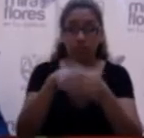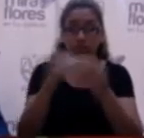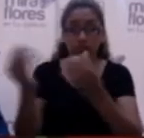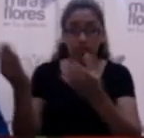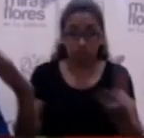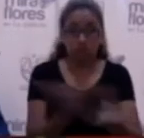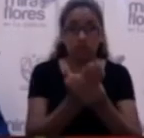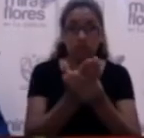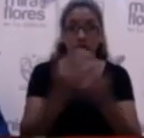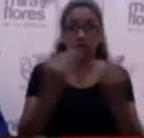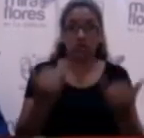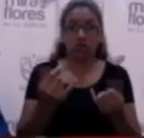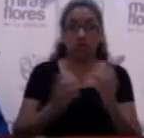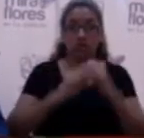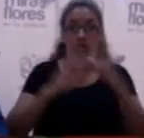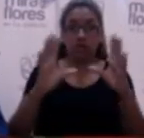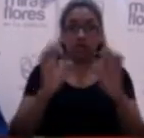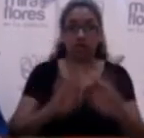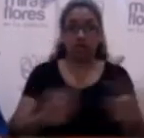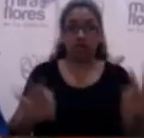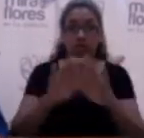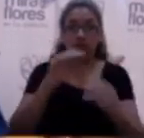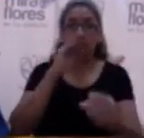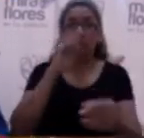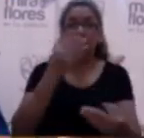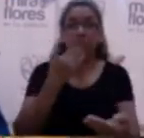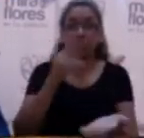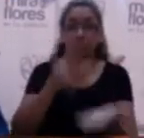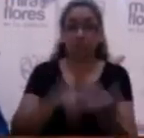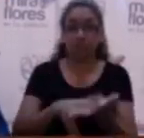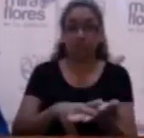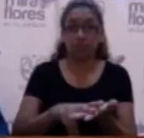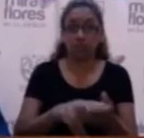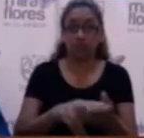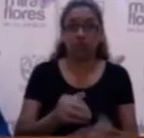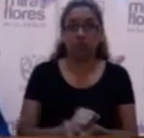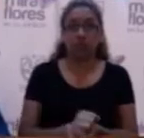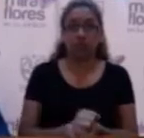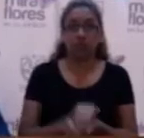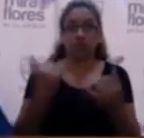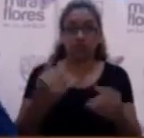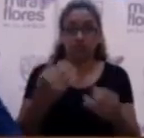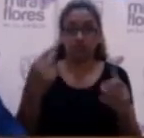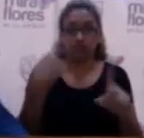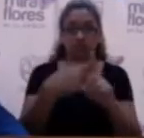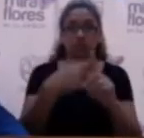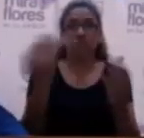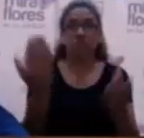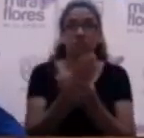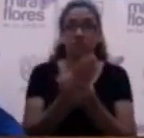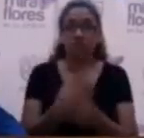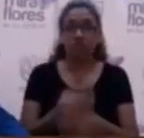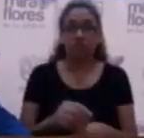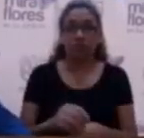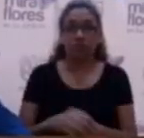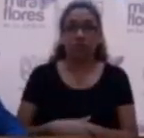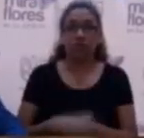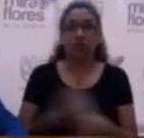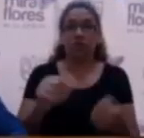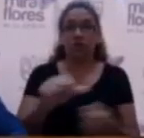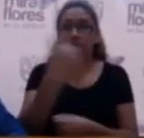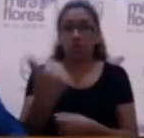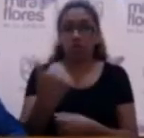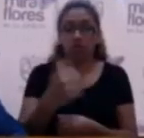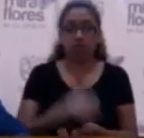del CCLD y a la sesión de consejo. Aquellos miembros del consejo que estén a favor de poner esto en la agenda del día, si